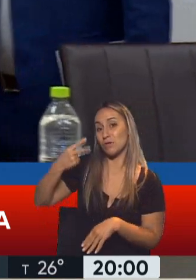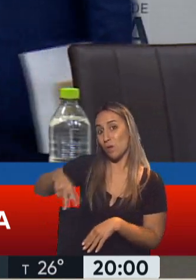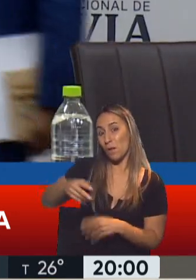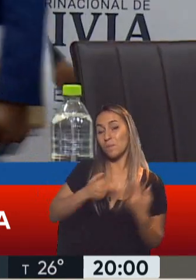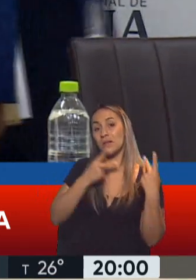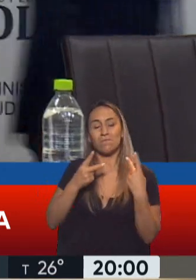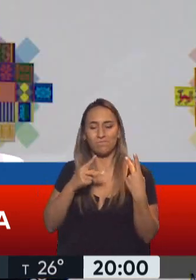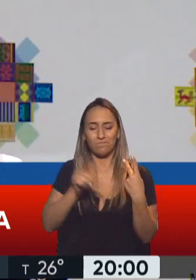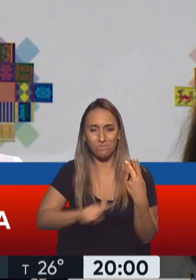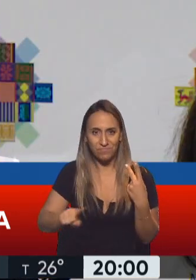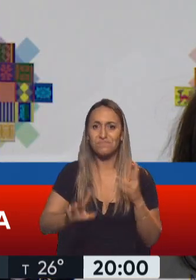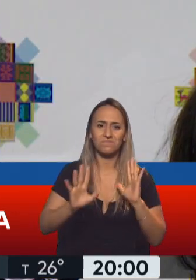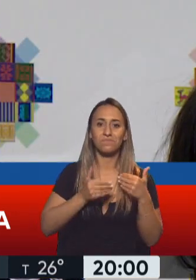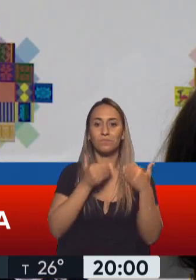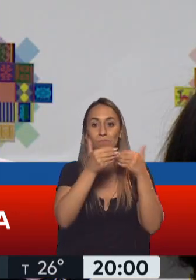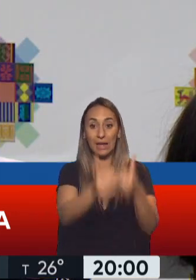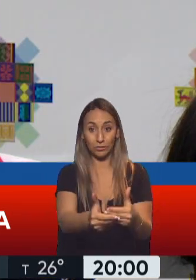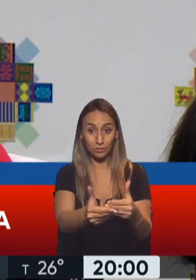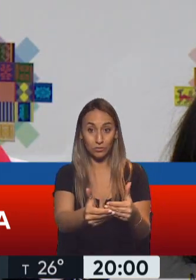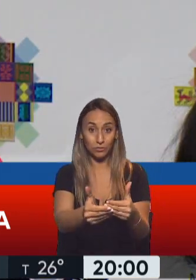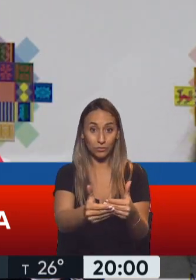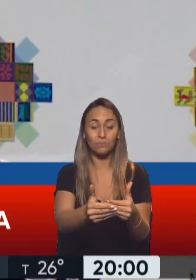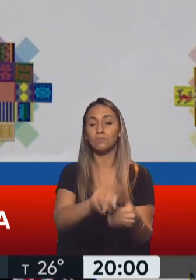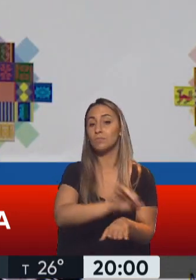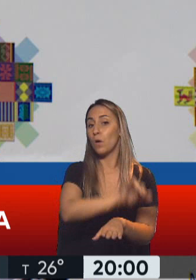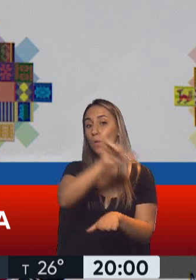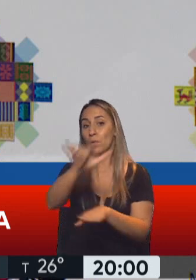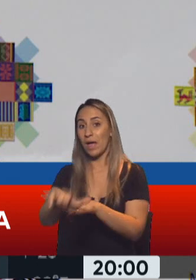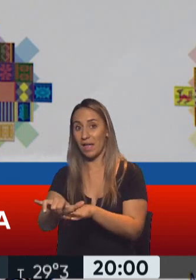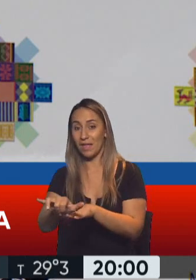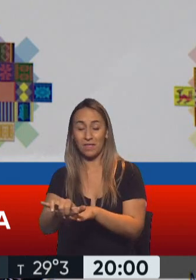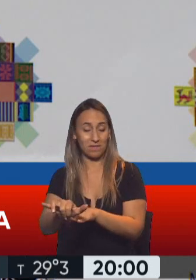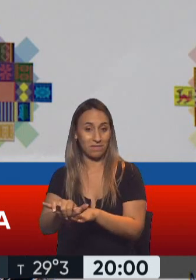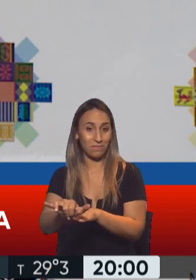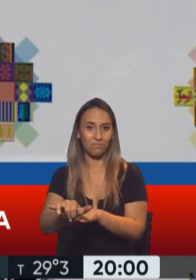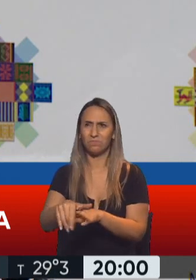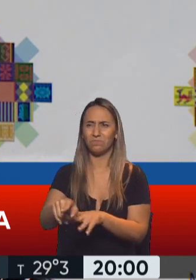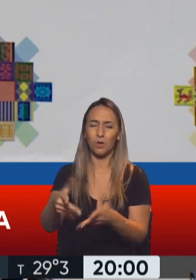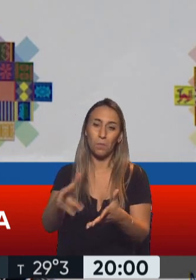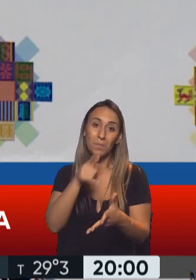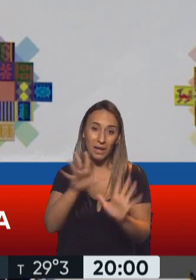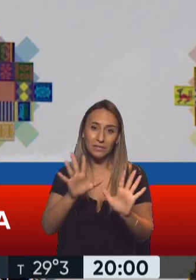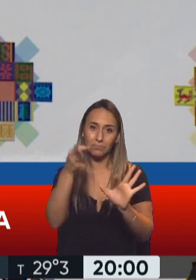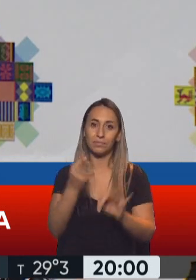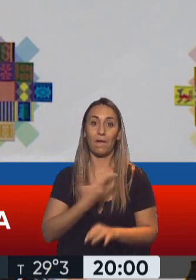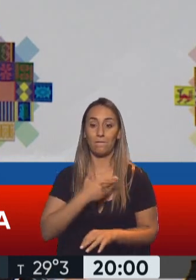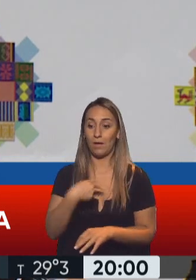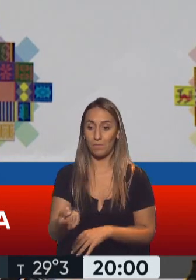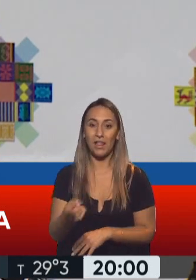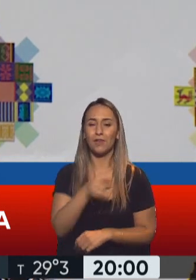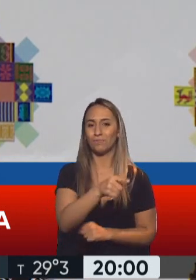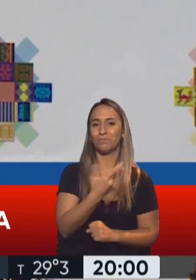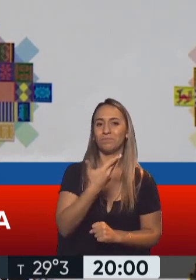se pudo, entonces esto postergó el viaje del presidente, pero todo hace prever que en el mes de febrero se